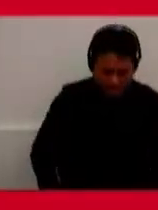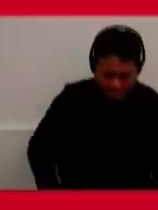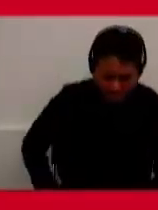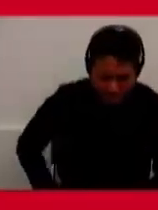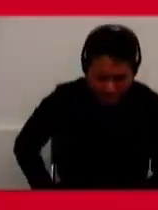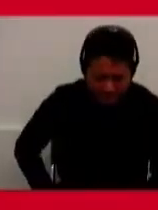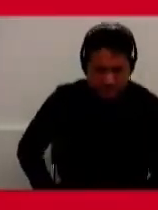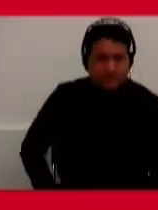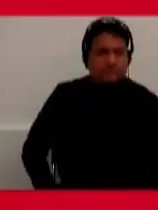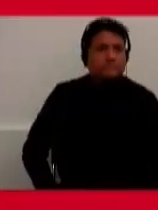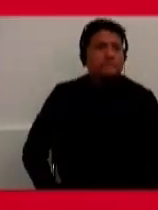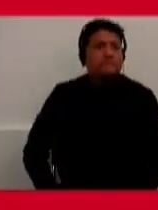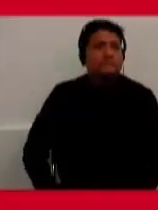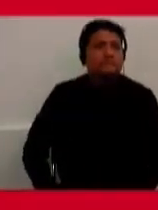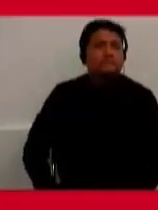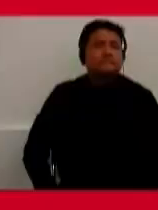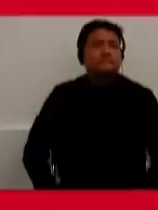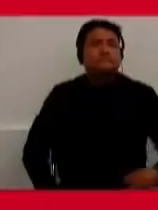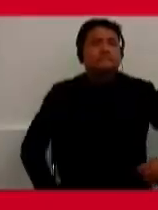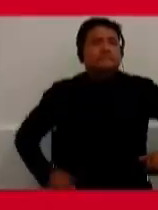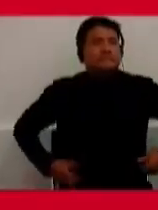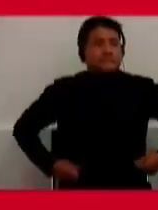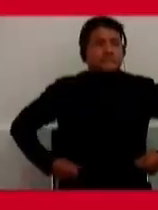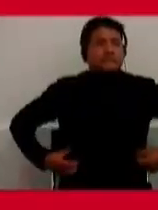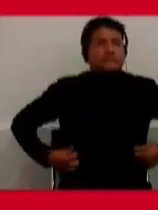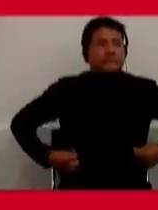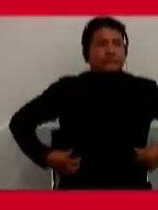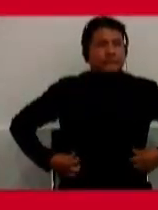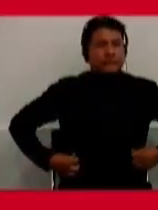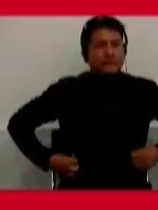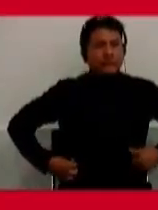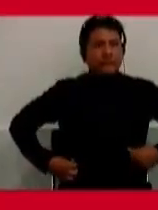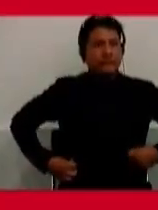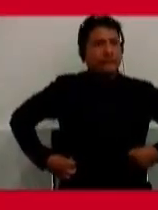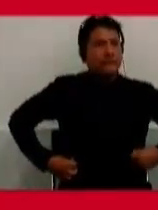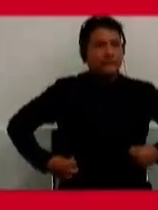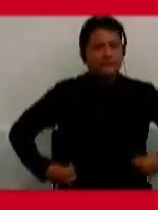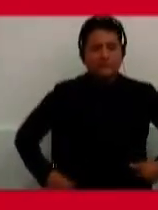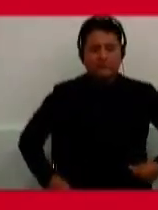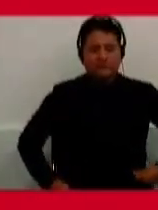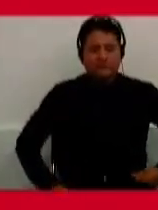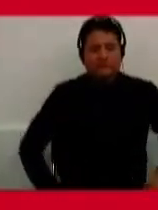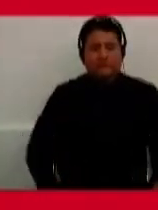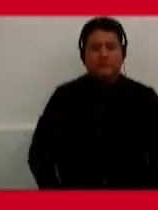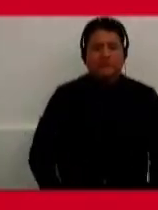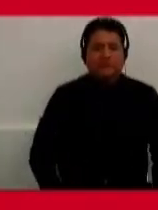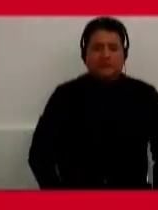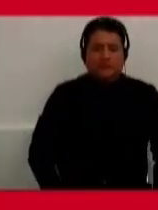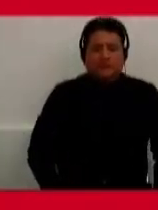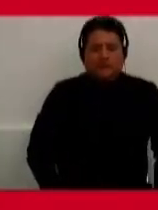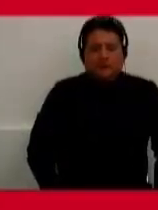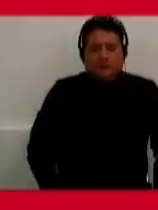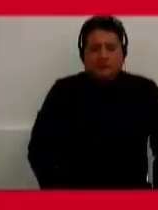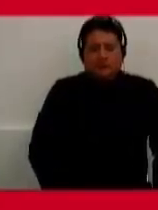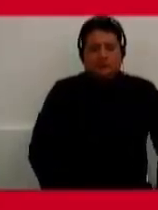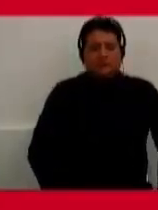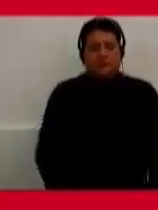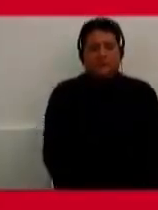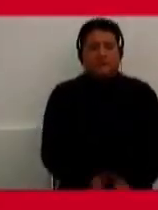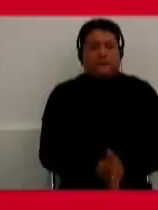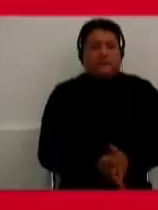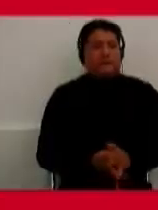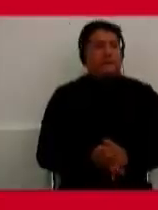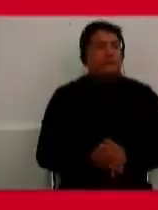Córdoba, que va a presentar de lo empírico a lo predictivo la nueva era de la ingeniería geomecánica. Él está en